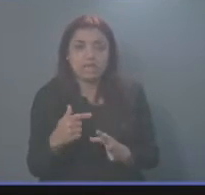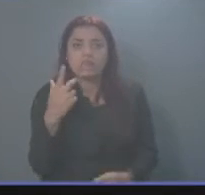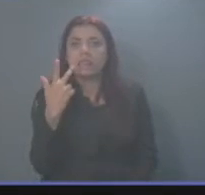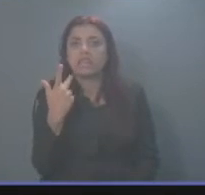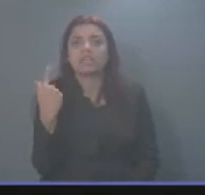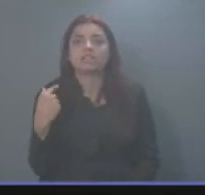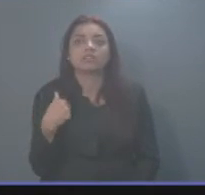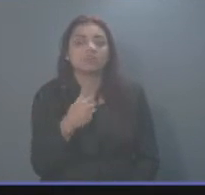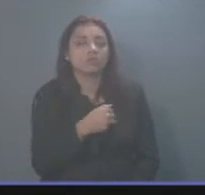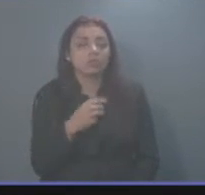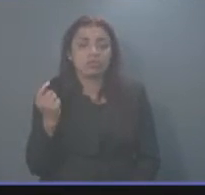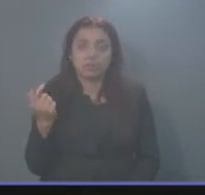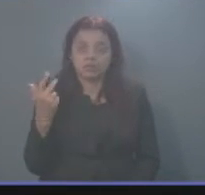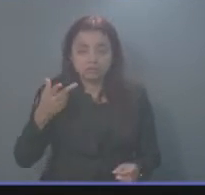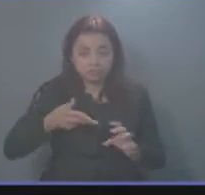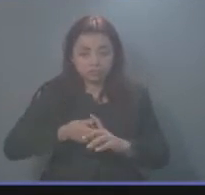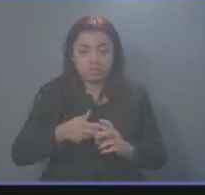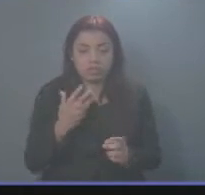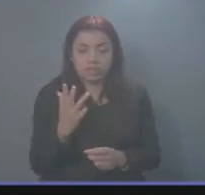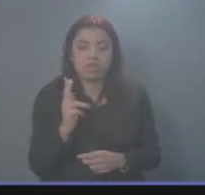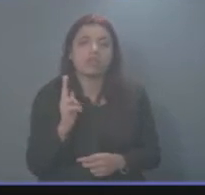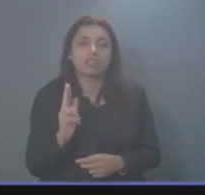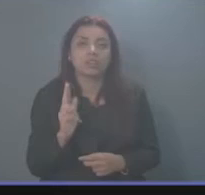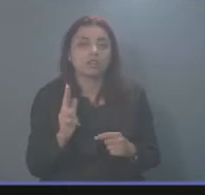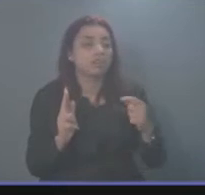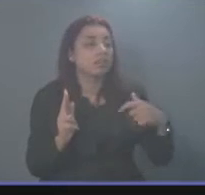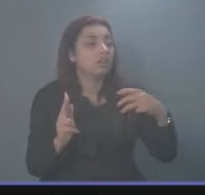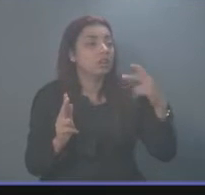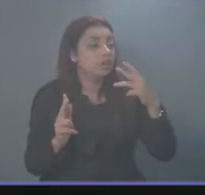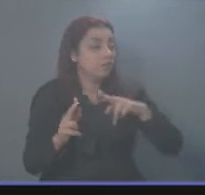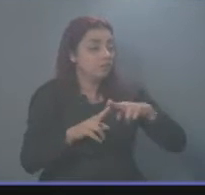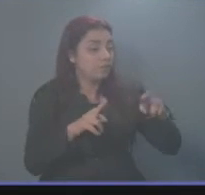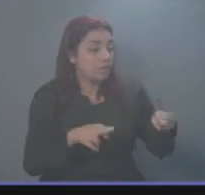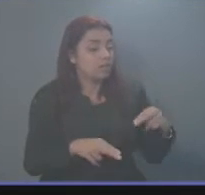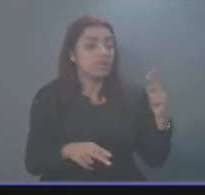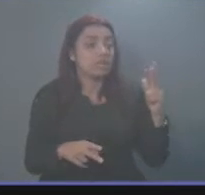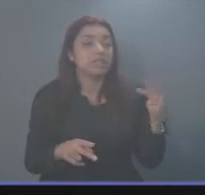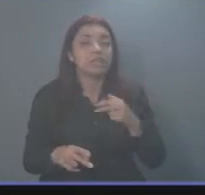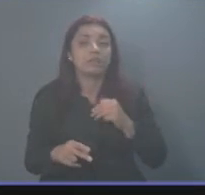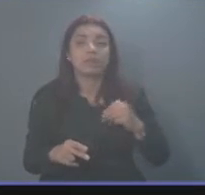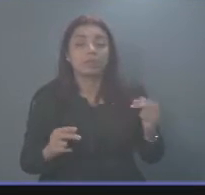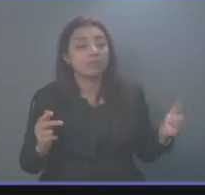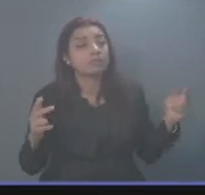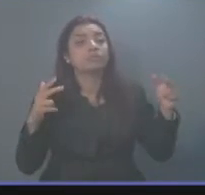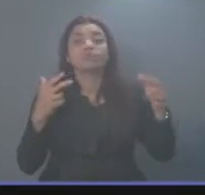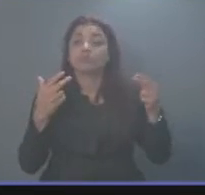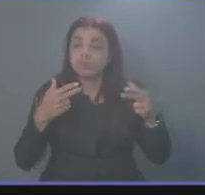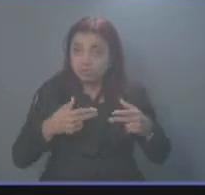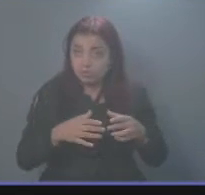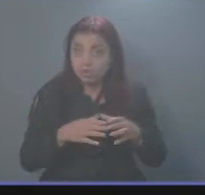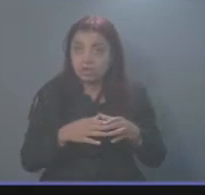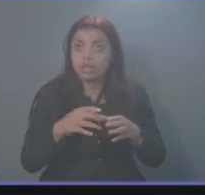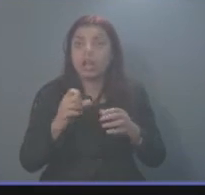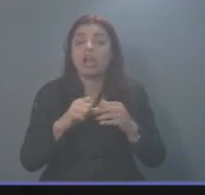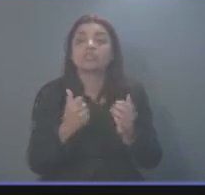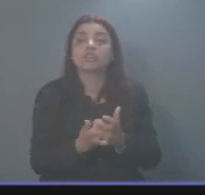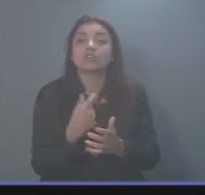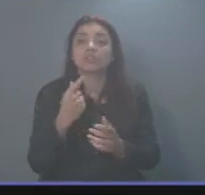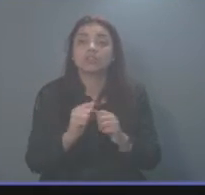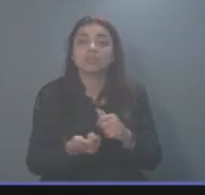3 miembros. Las federaciones van a tener 3 miembros dentro del comité directivo y las asociaciones deportivas van a tener